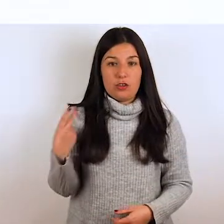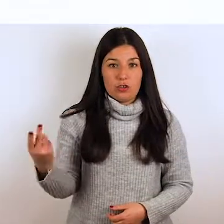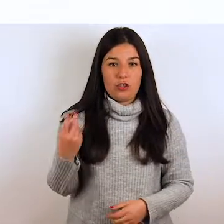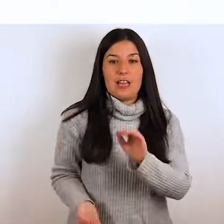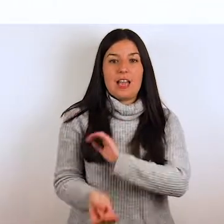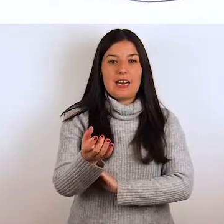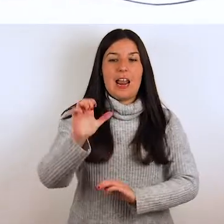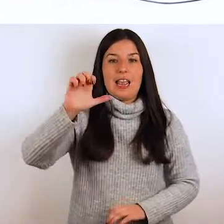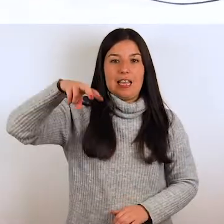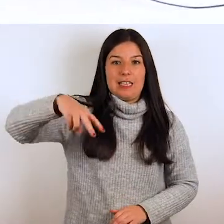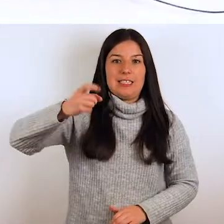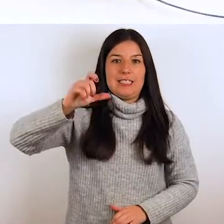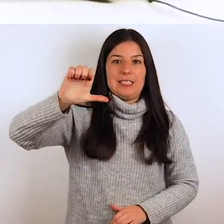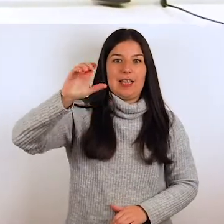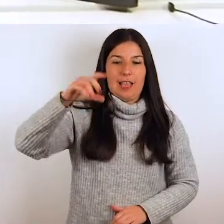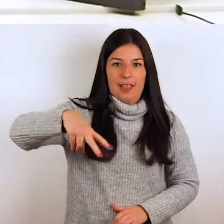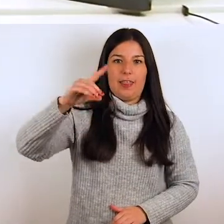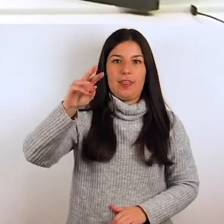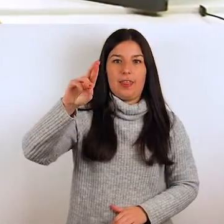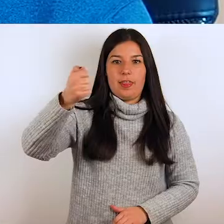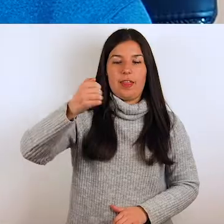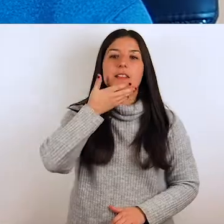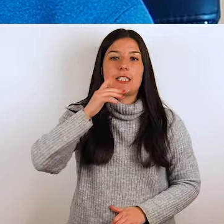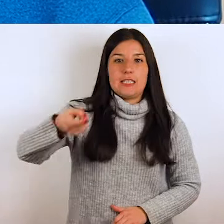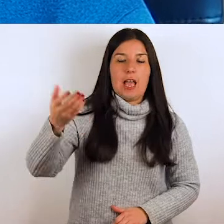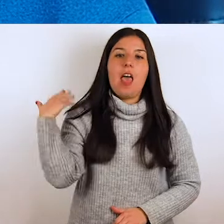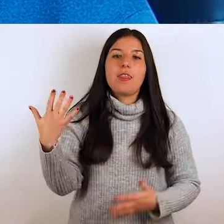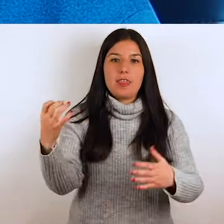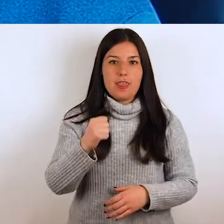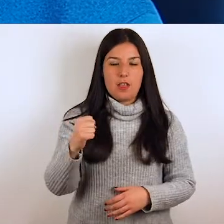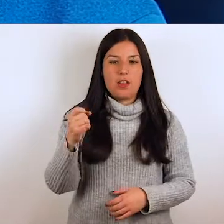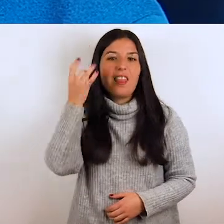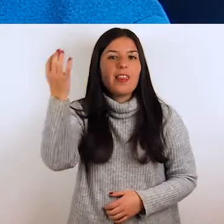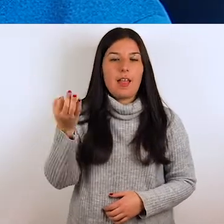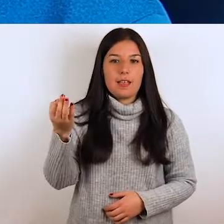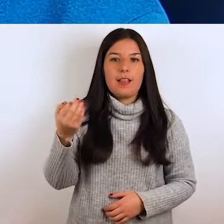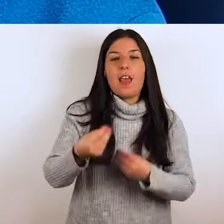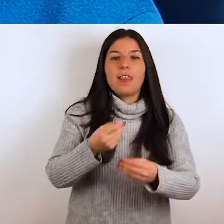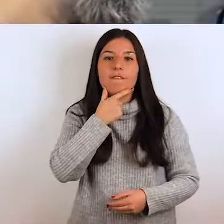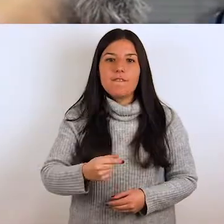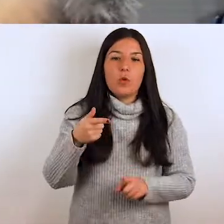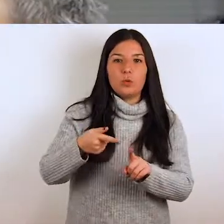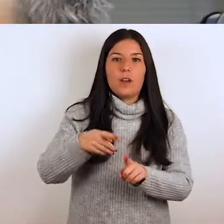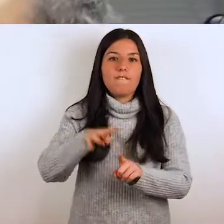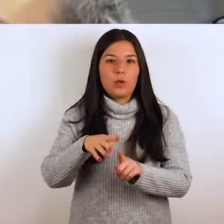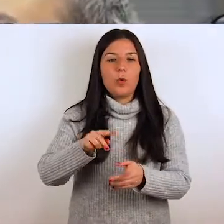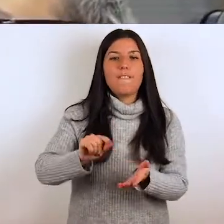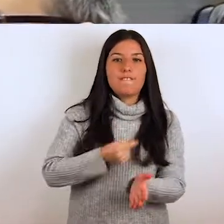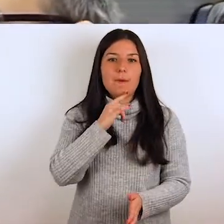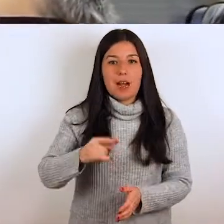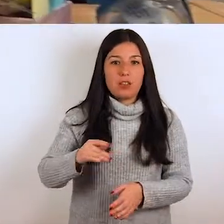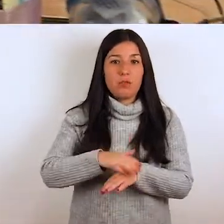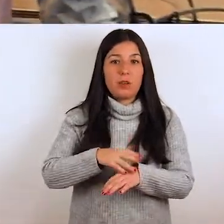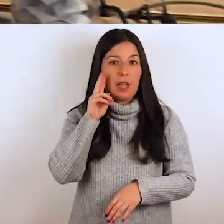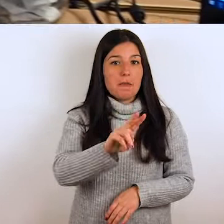Ángel y yo creamos Sendra hace 10 años con la idea de simplificar el uso de factura y firma electrónica